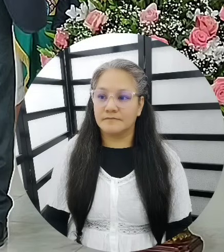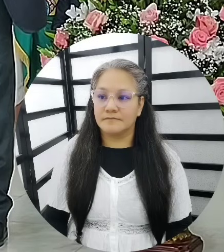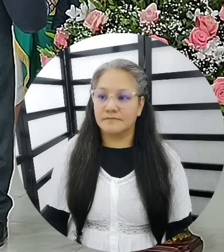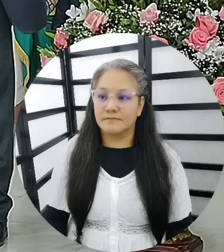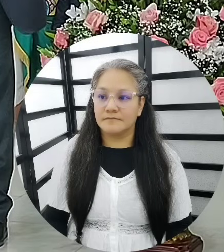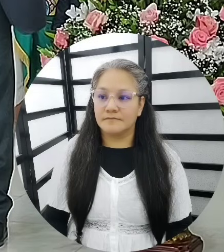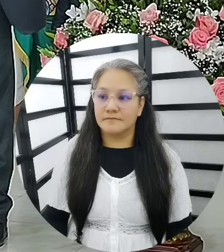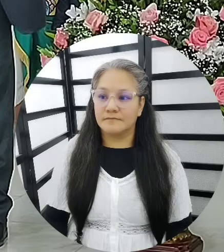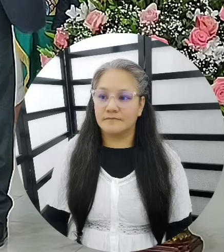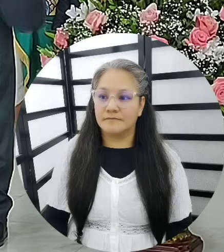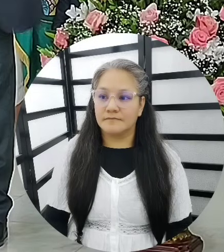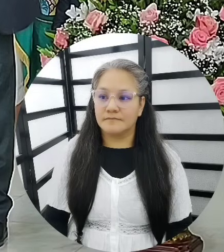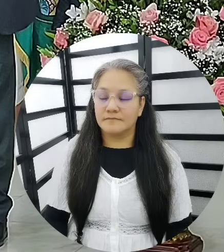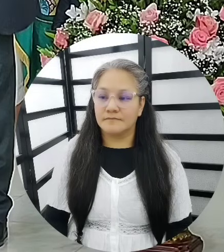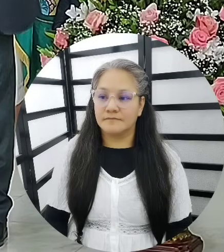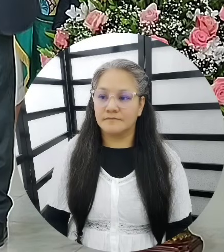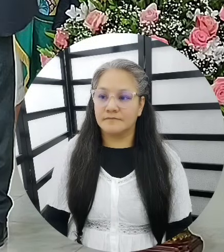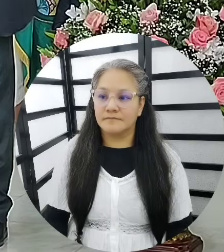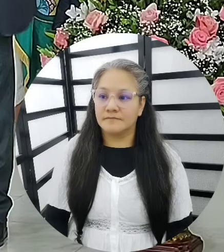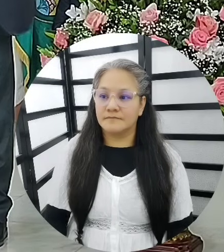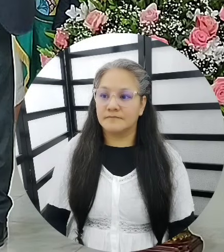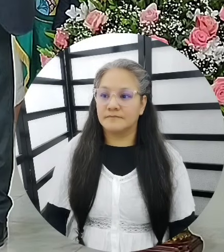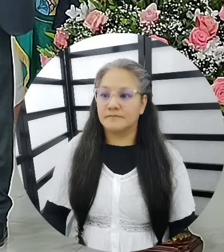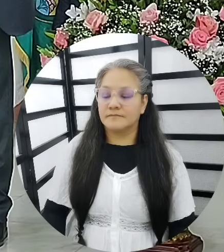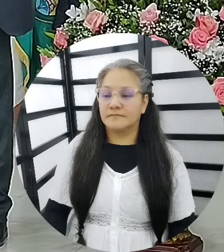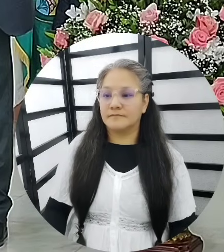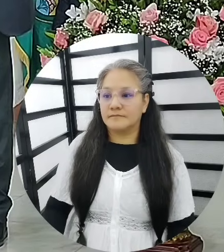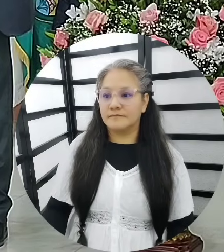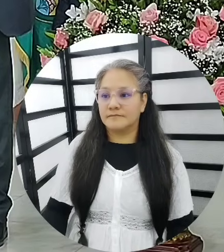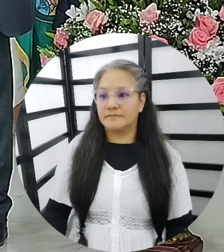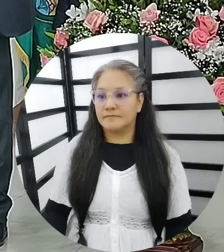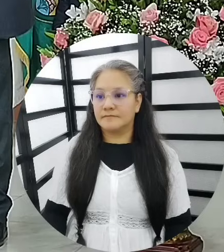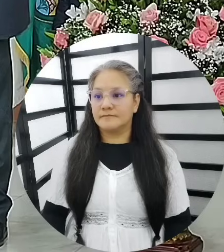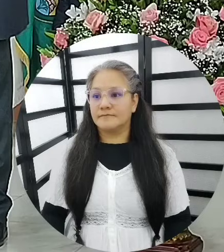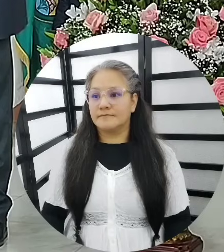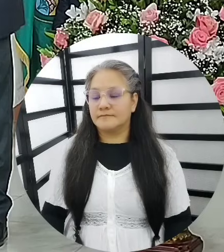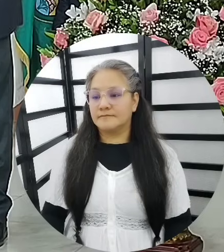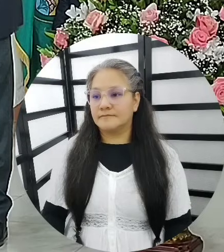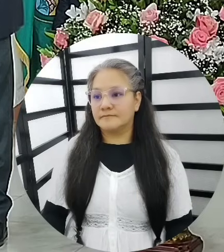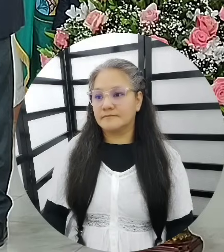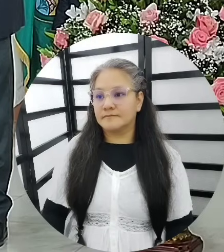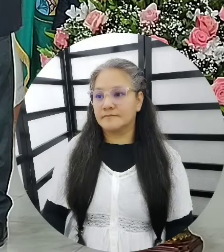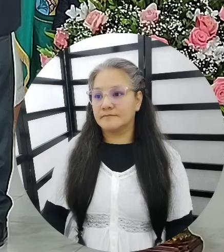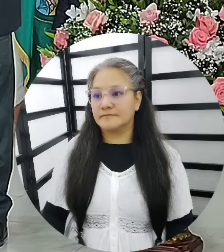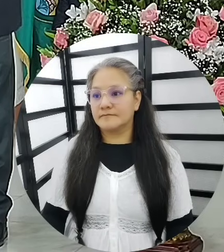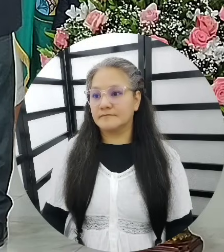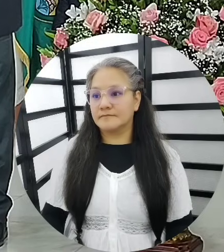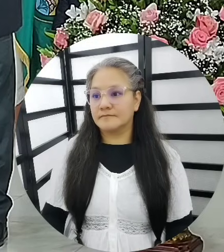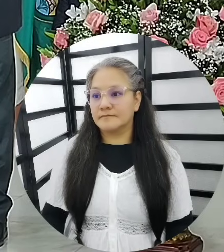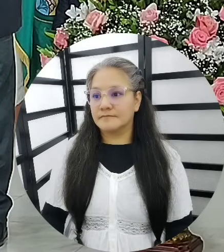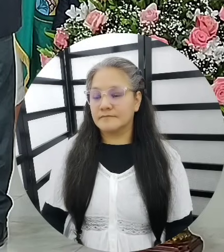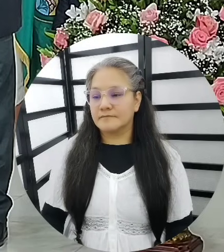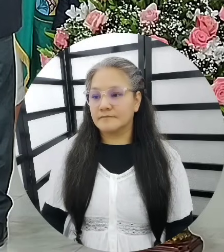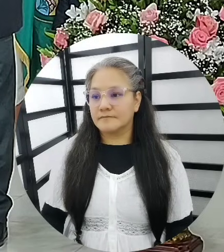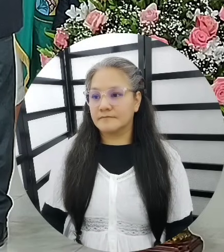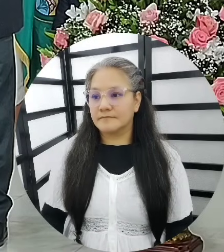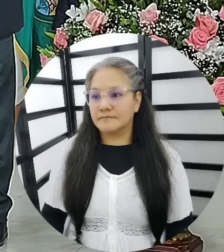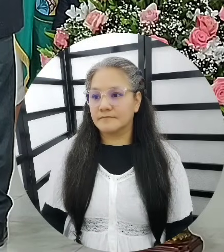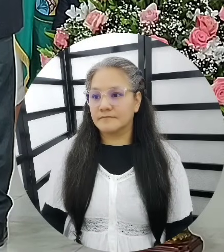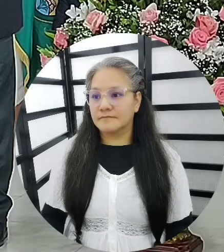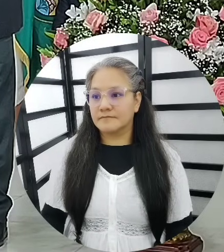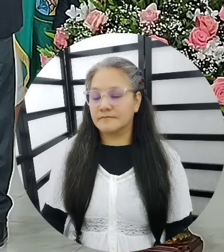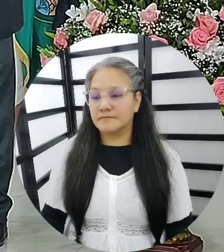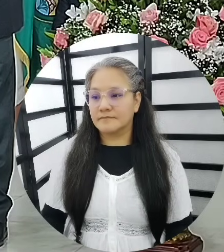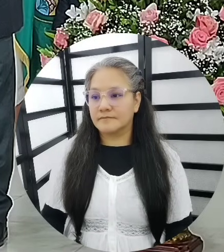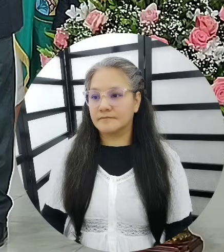muy grande. Un tiempo, ha pasado un tiempo muy largo. Gloria a Dios. Él empezó un día